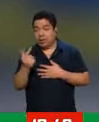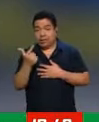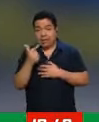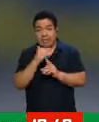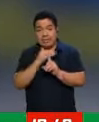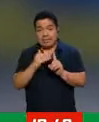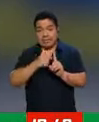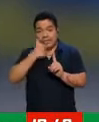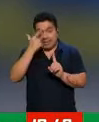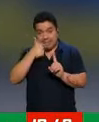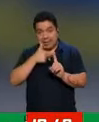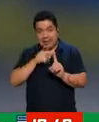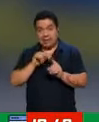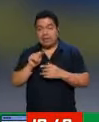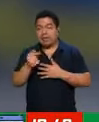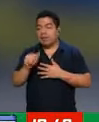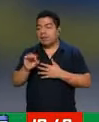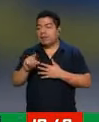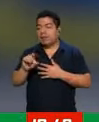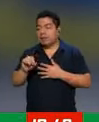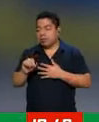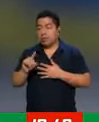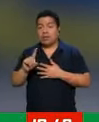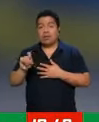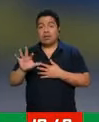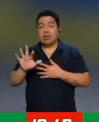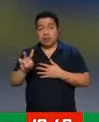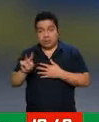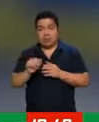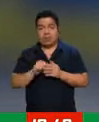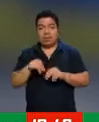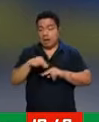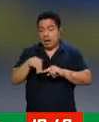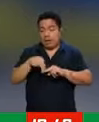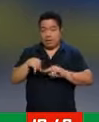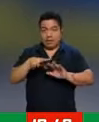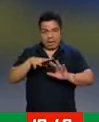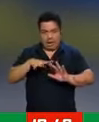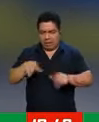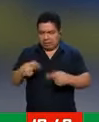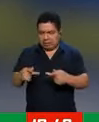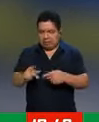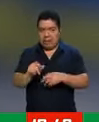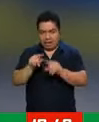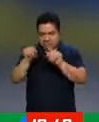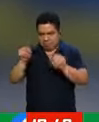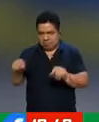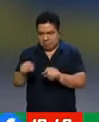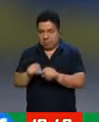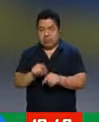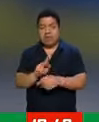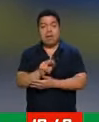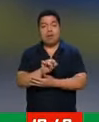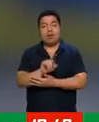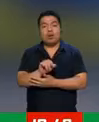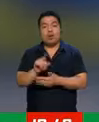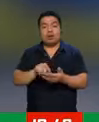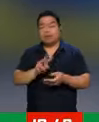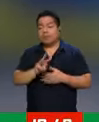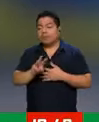la noche en la teatrería Tabasco 152. Los boletos ya están en la venta, en la taquilla y en el portal de la teatrería